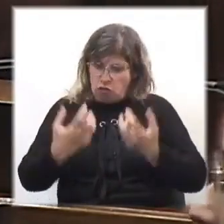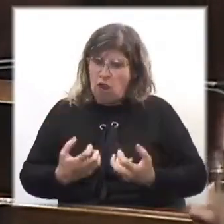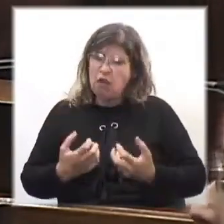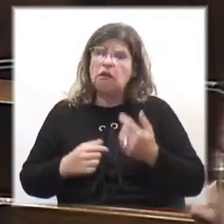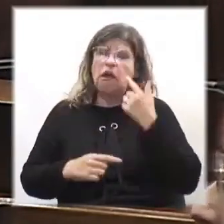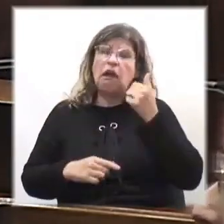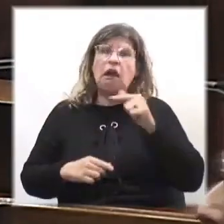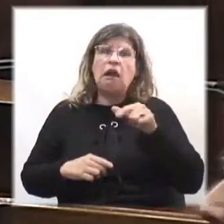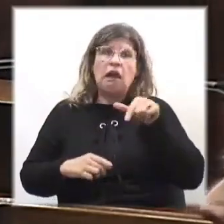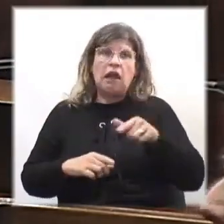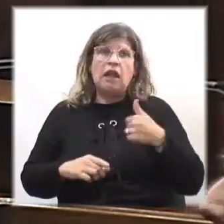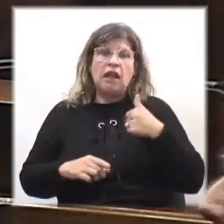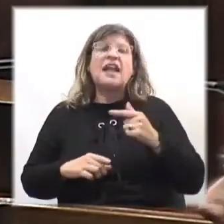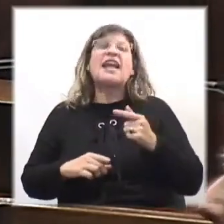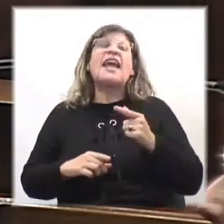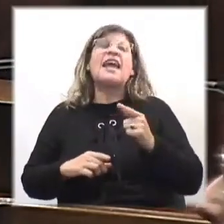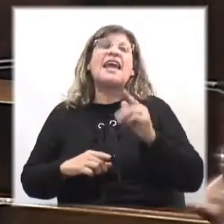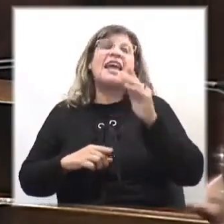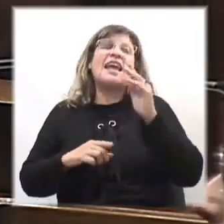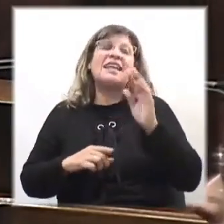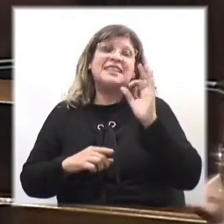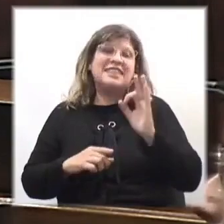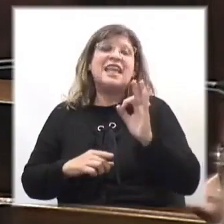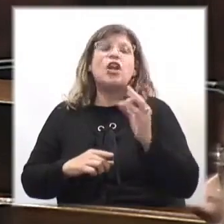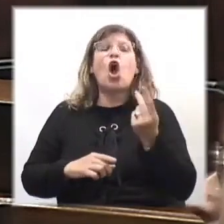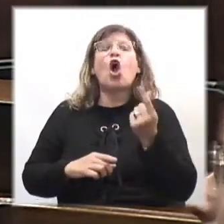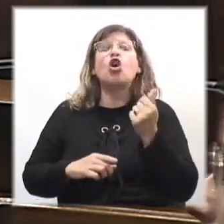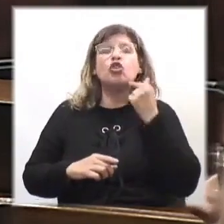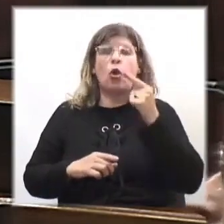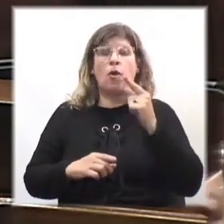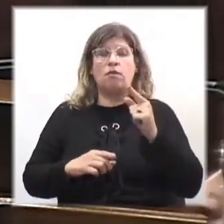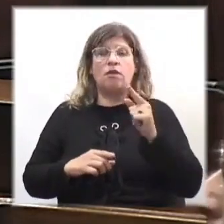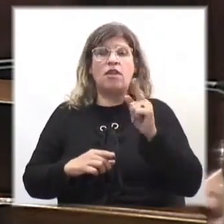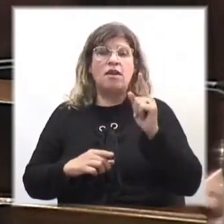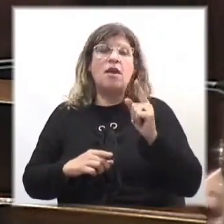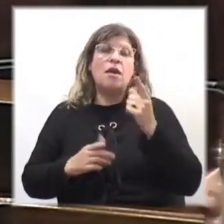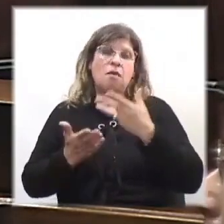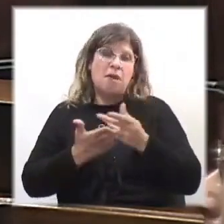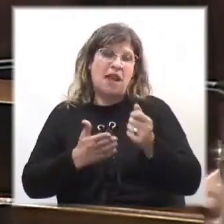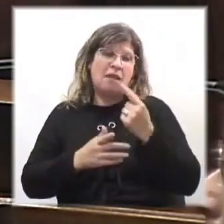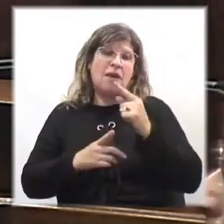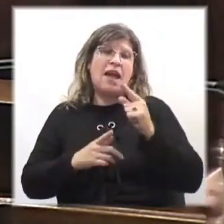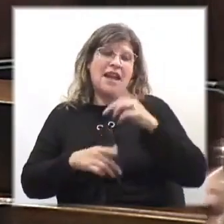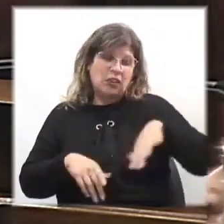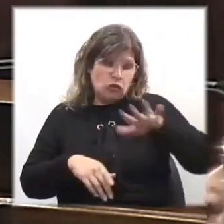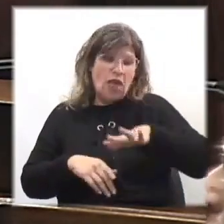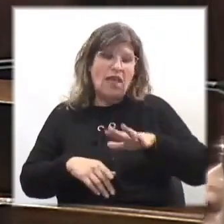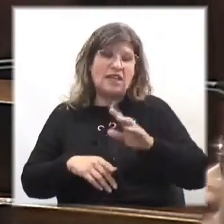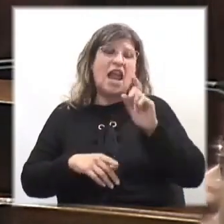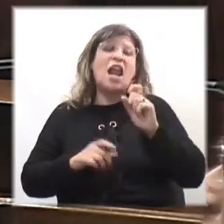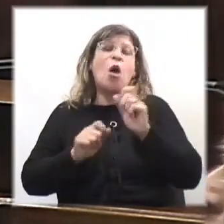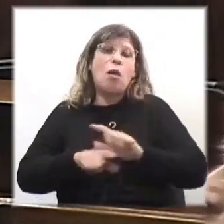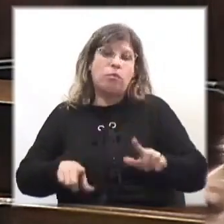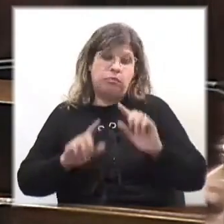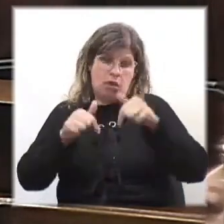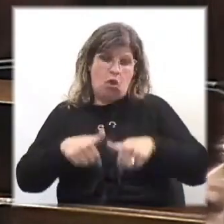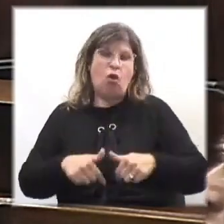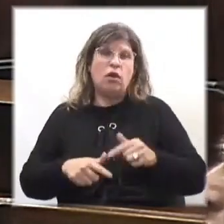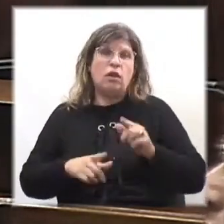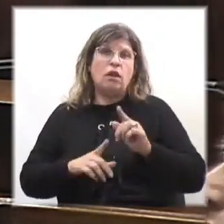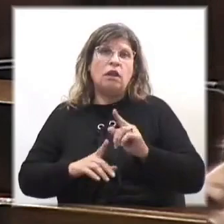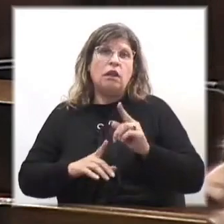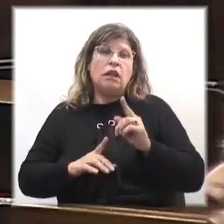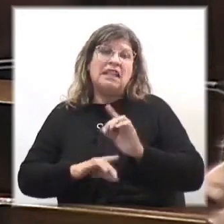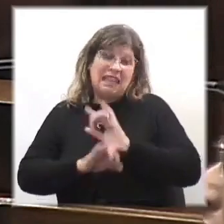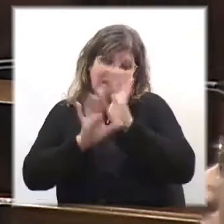que fuera cero costo para la ciudadanía el agua potable hoy pero eso no es posible y tengo Claro que